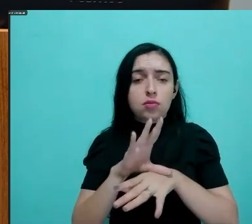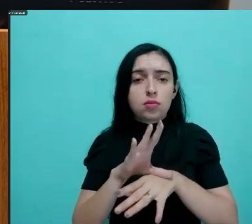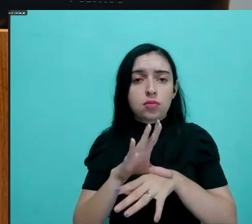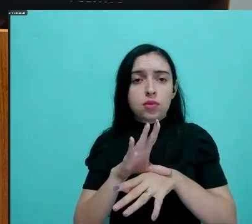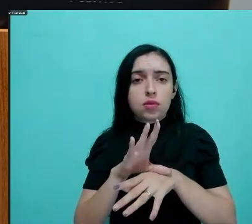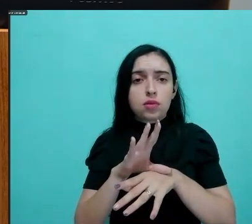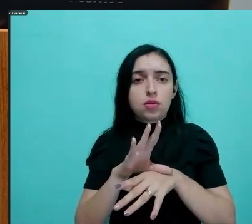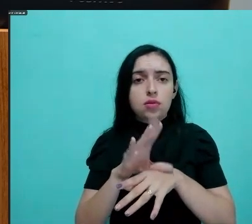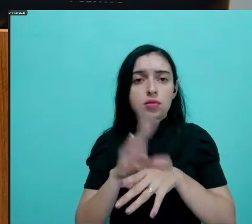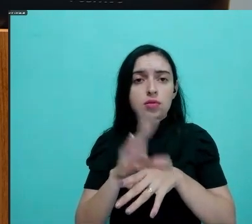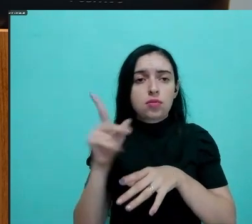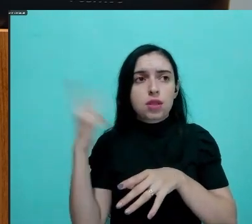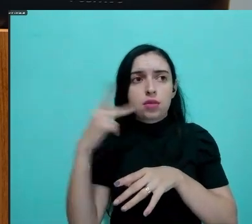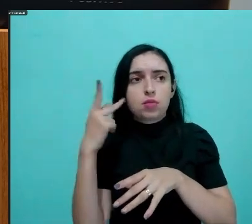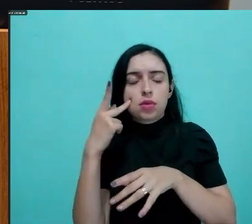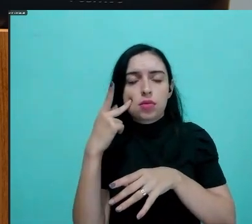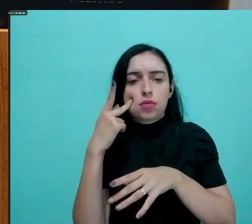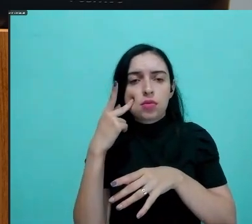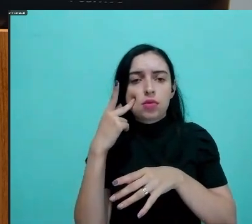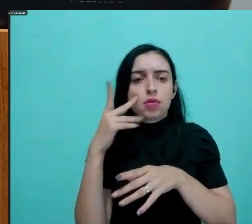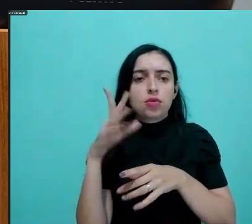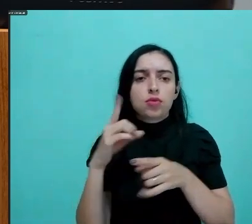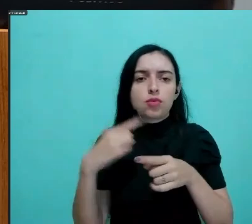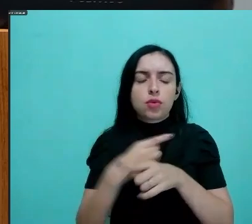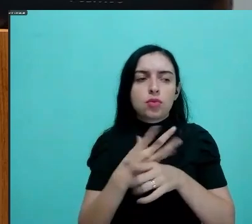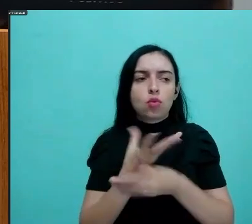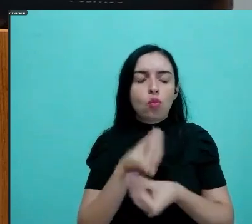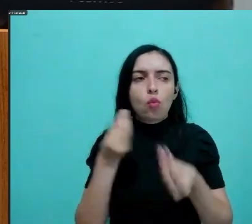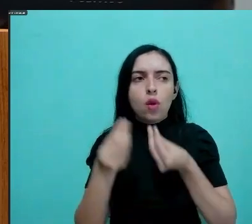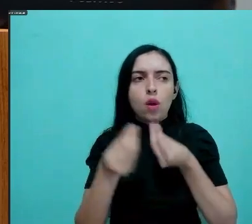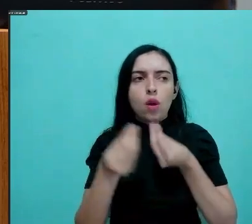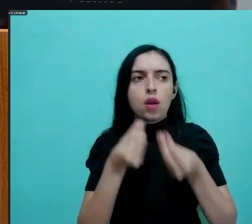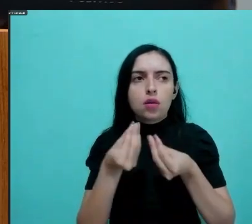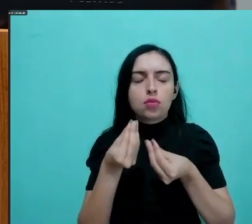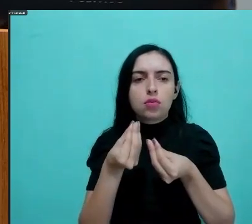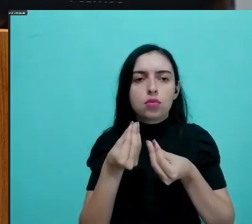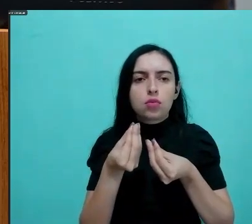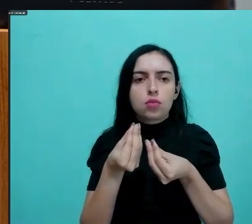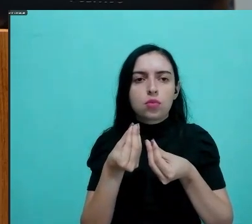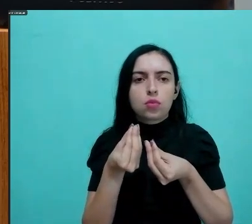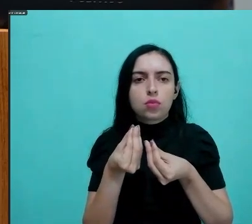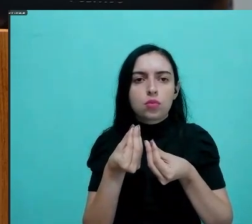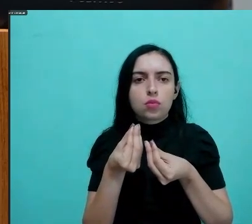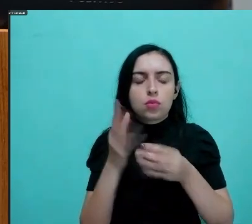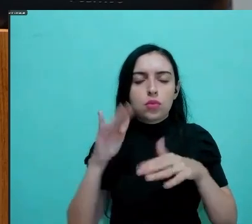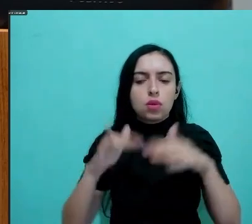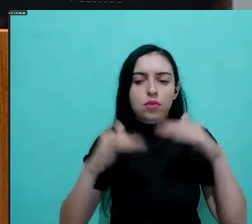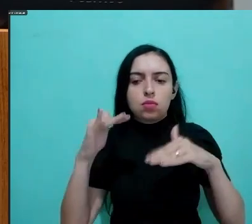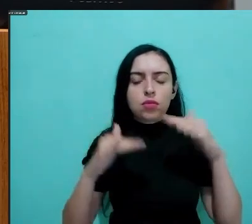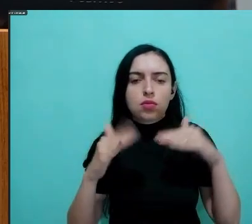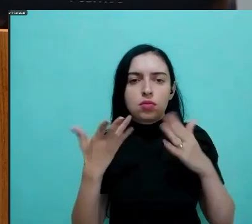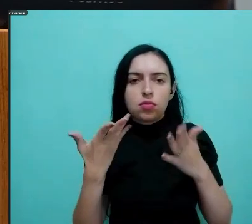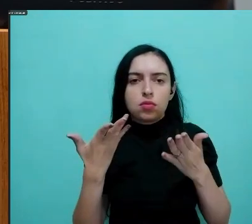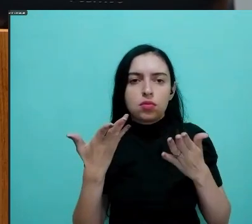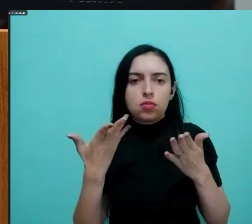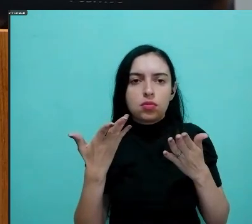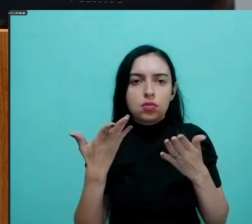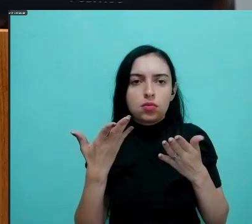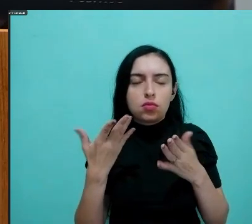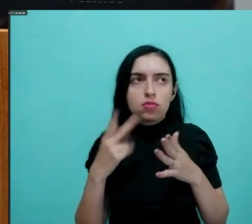parlamentarismo racionalizado. En cuanto fue para los dos, en cuanto al